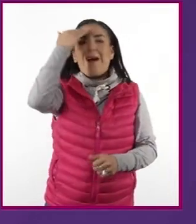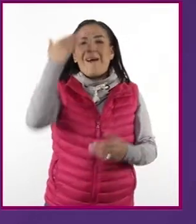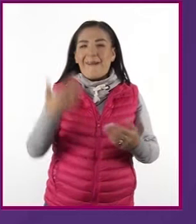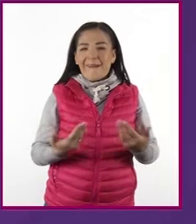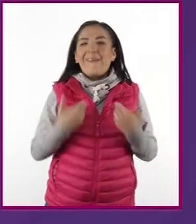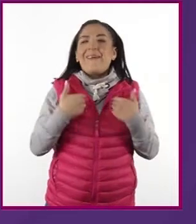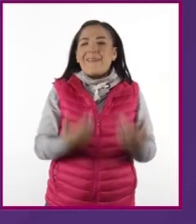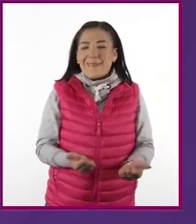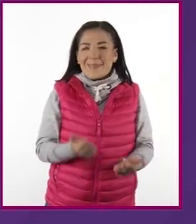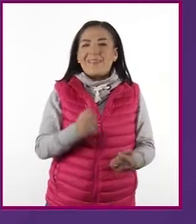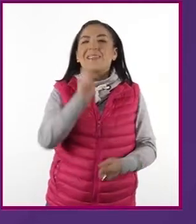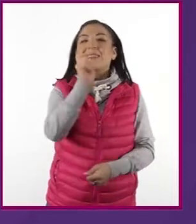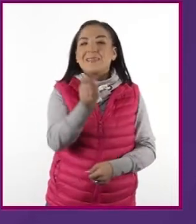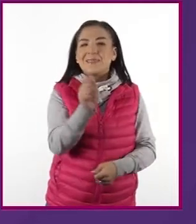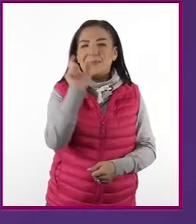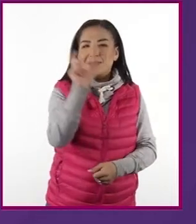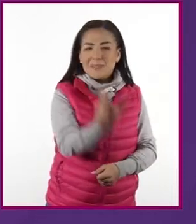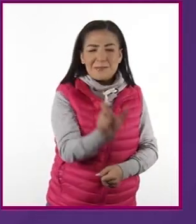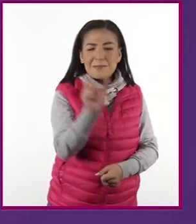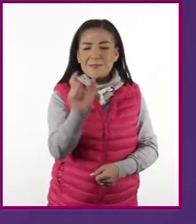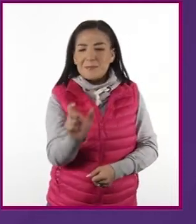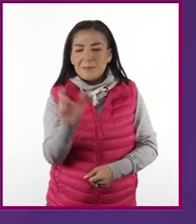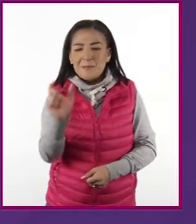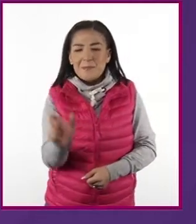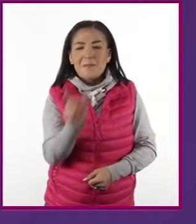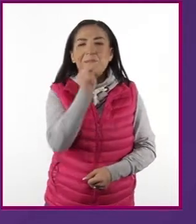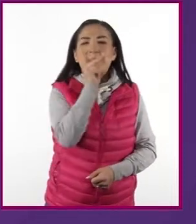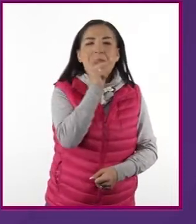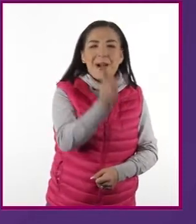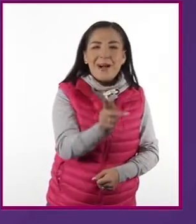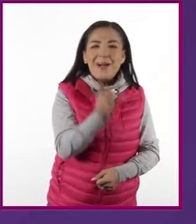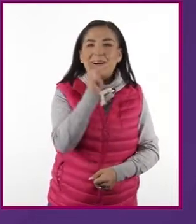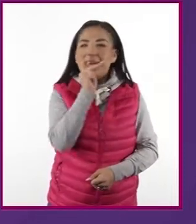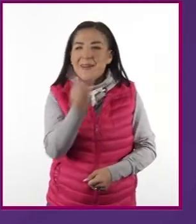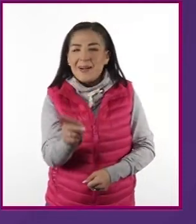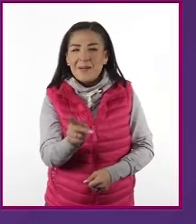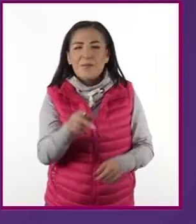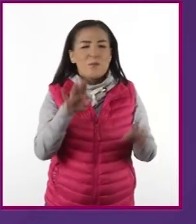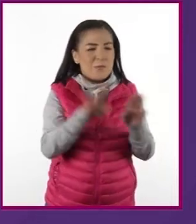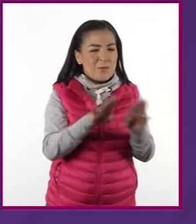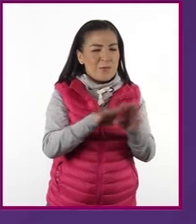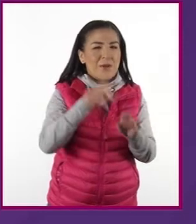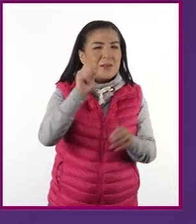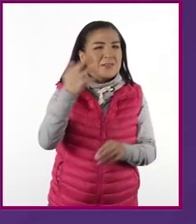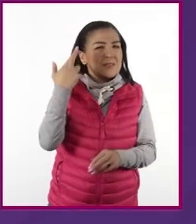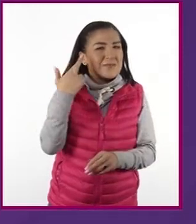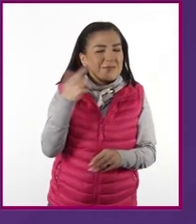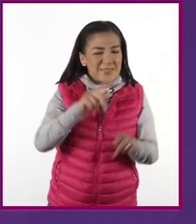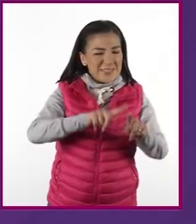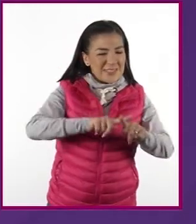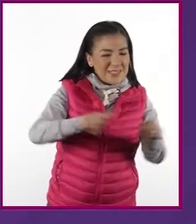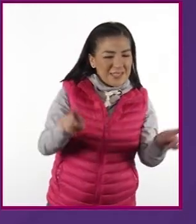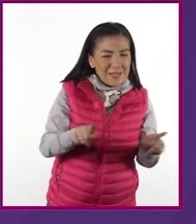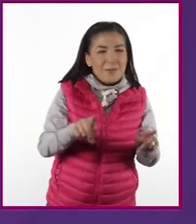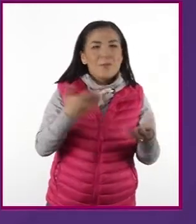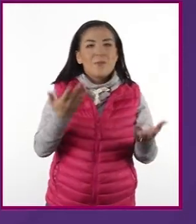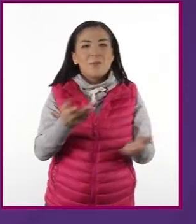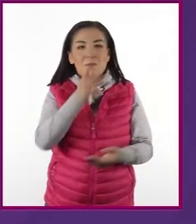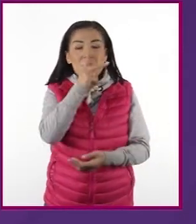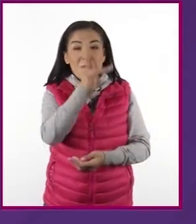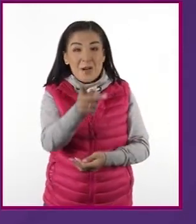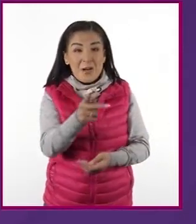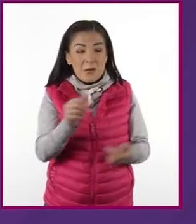su sentido, su ritmo, su temperatura afectiva, palabras cargadas en cada